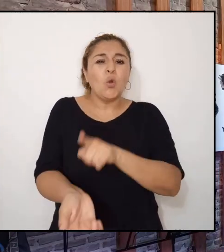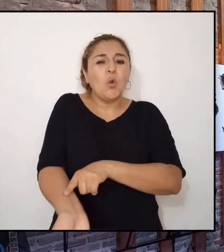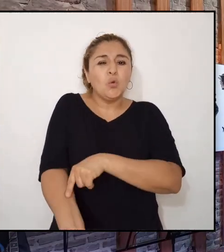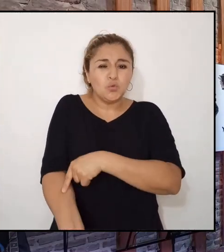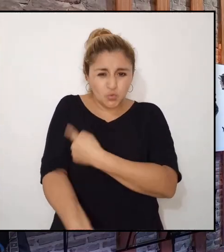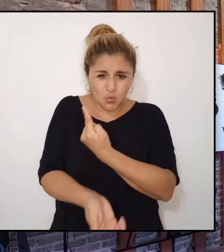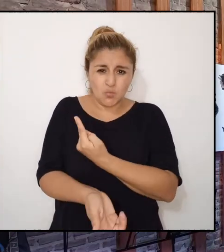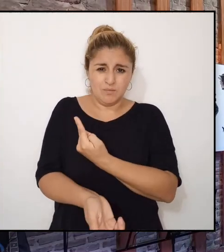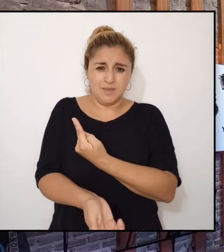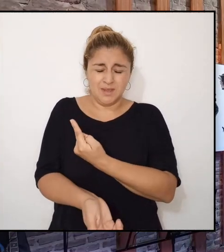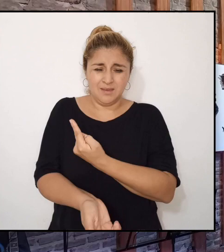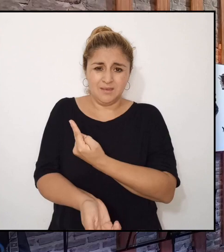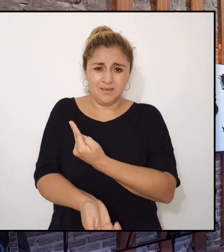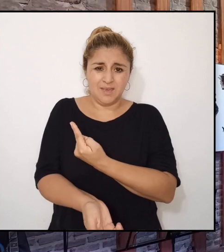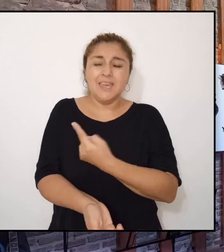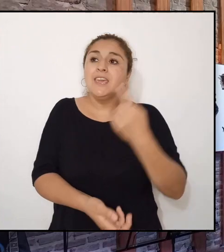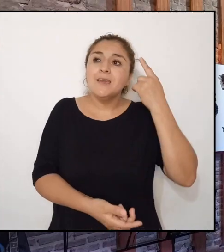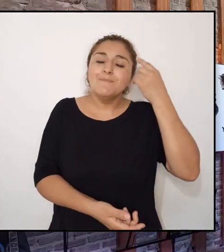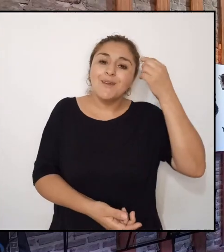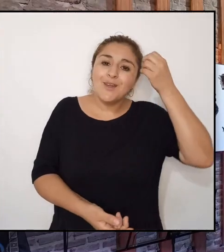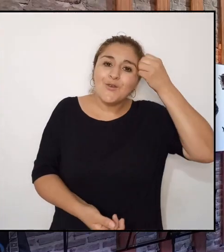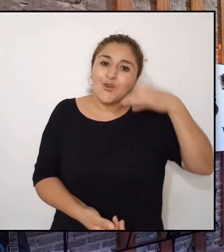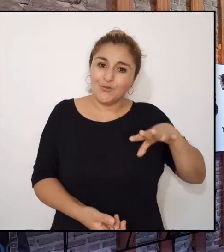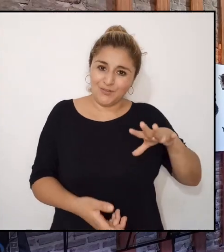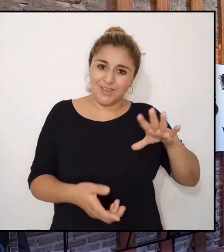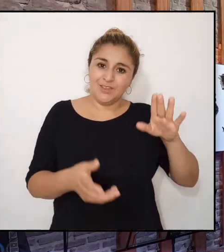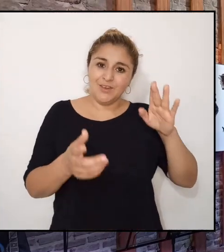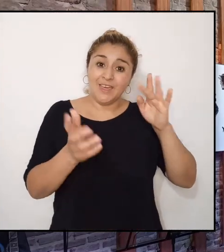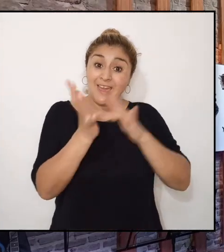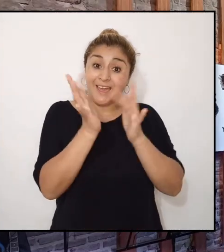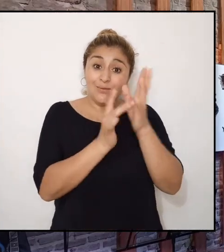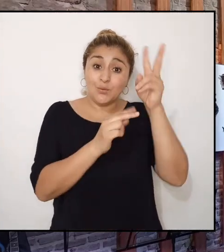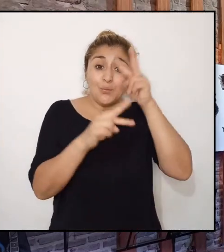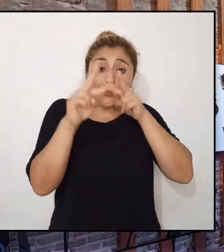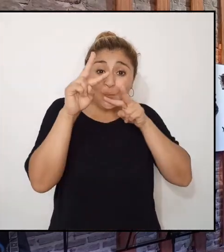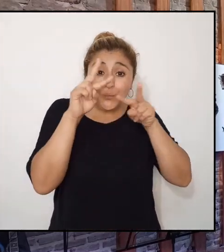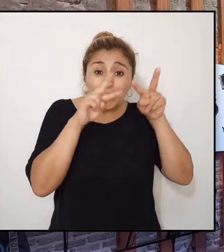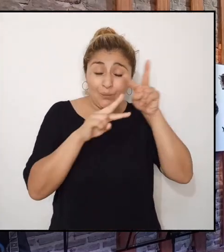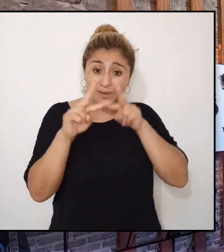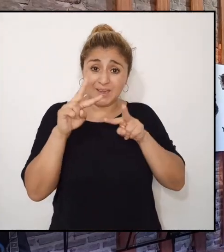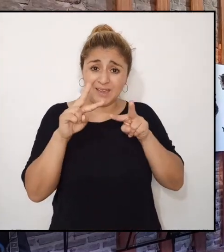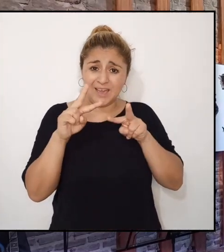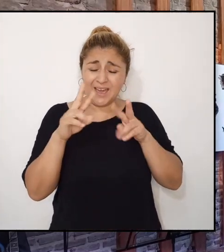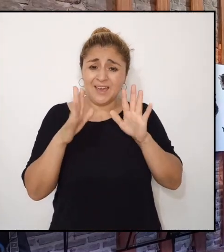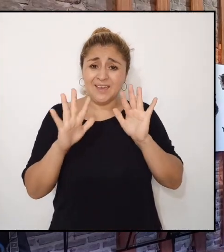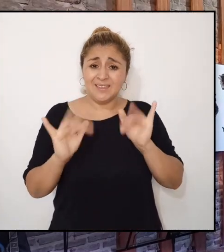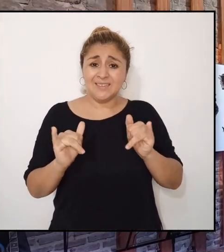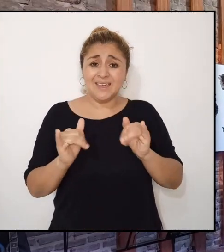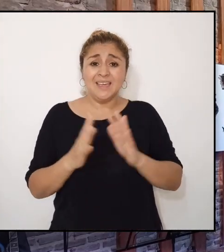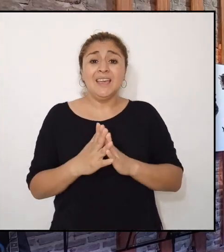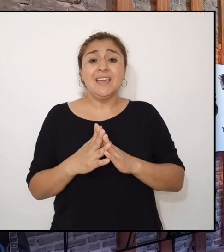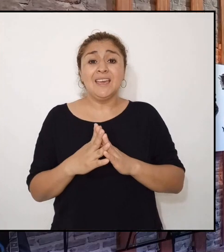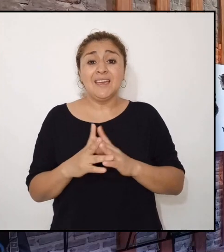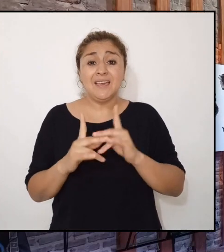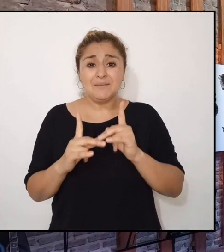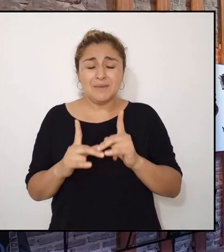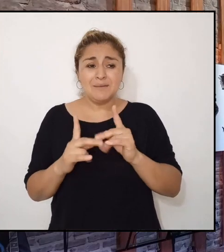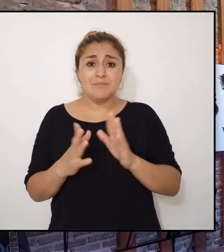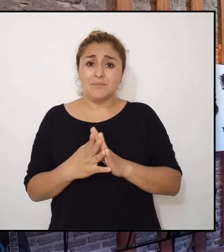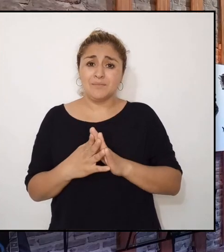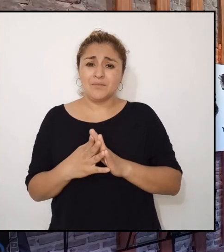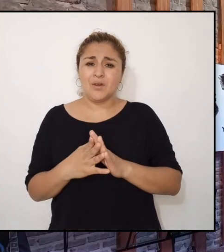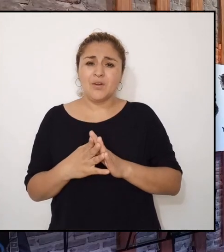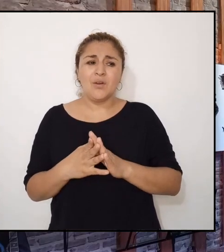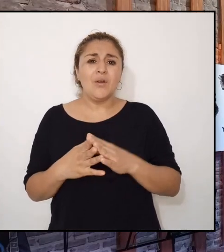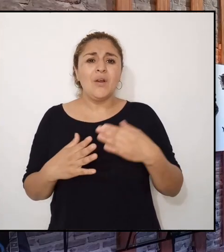perfectamente, cumplieron con el ritual, se volvían a la casa, pero se olvidaban de algo que estaba por encima de lo ritual, que es la